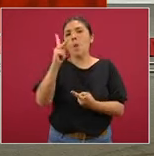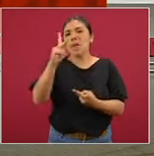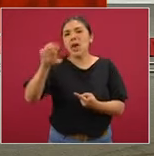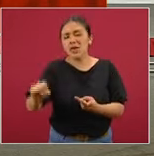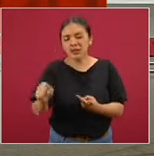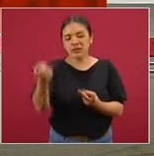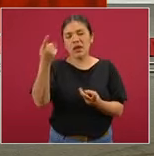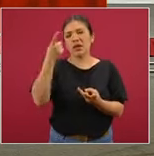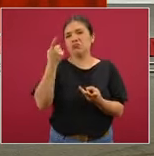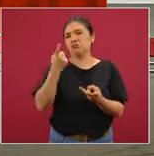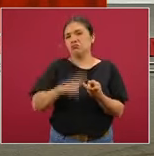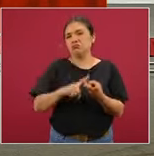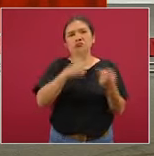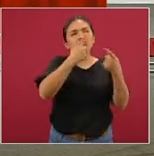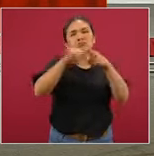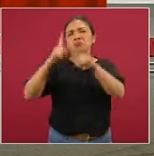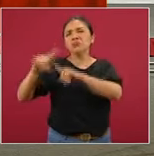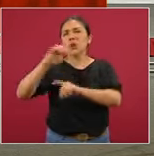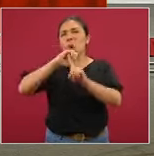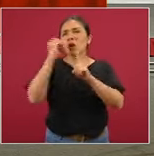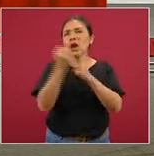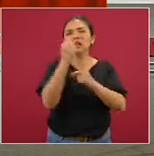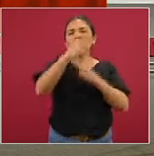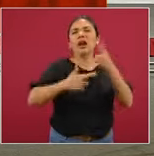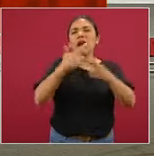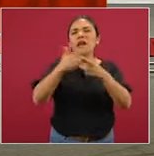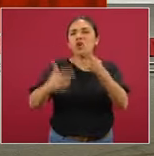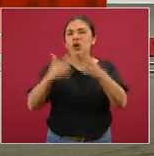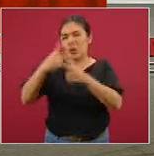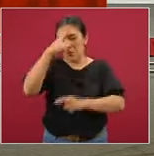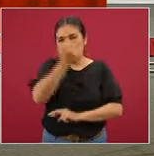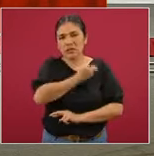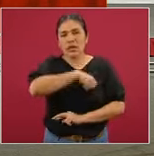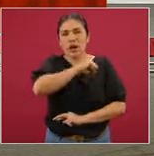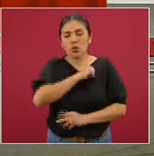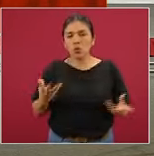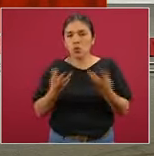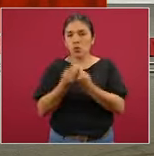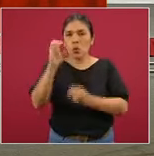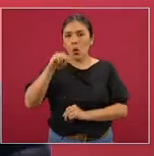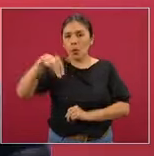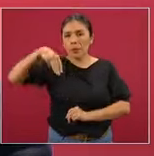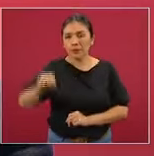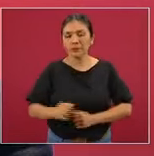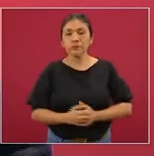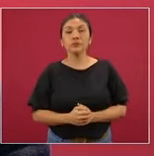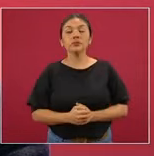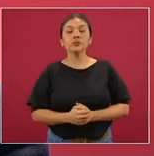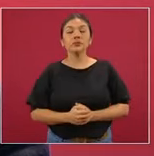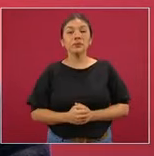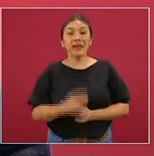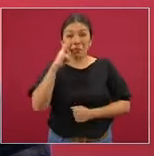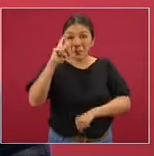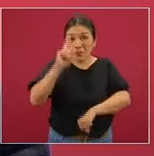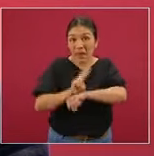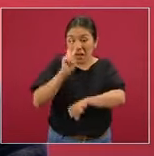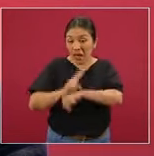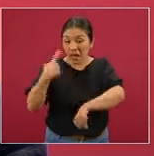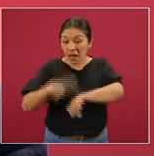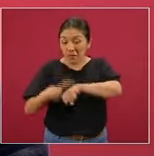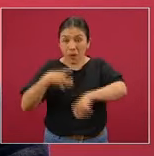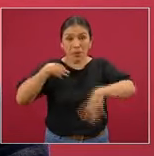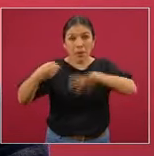de la Salud, las distintas organizaciones regionales del sistema de la Organización Mundial de la Salud. Vigilancia epidemiológica